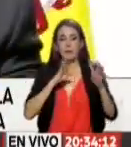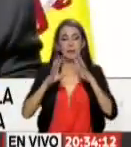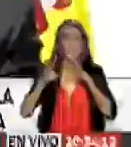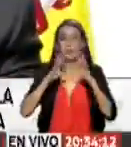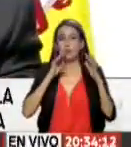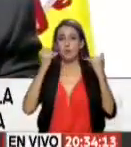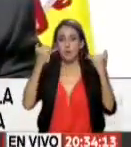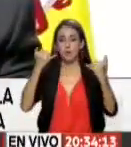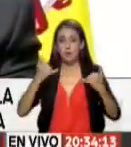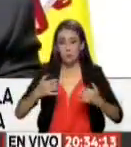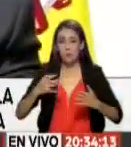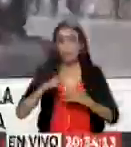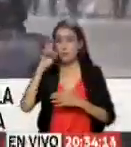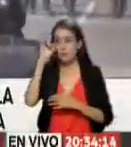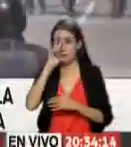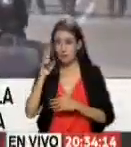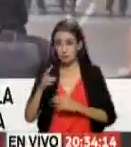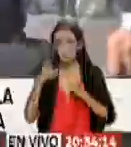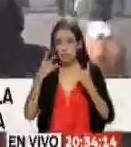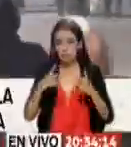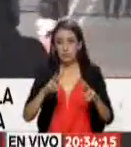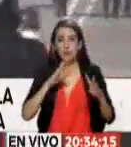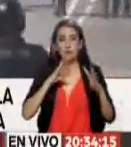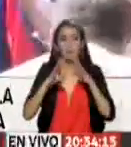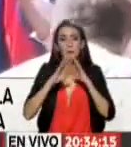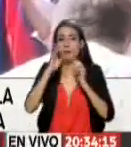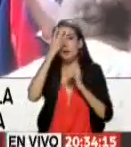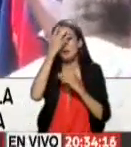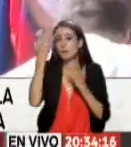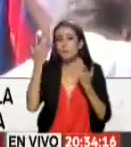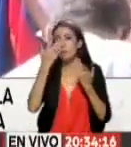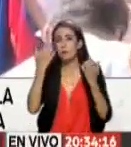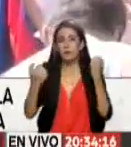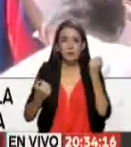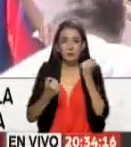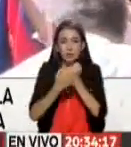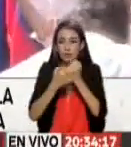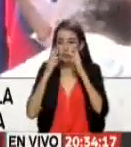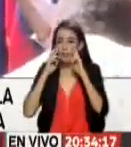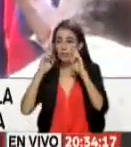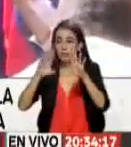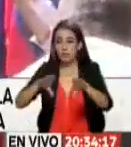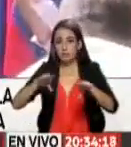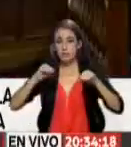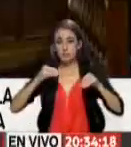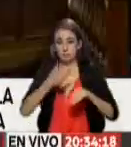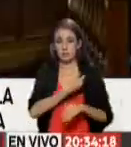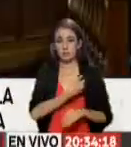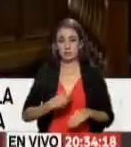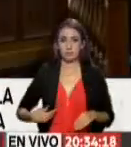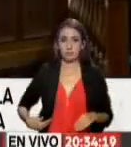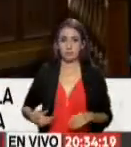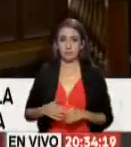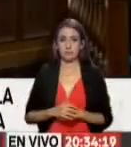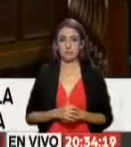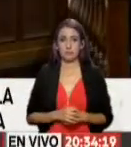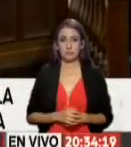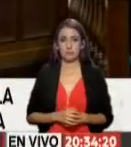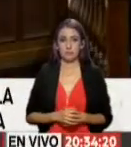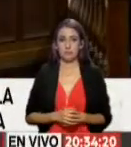a la situación de la hermana República de Venezuela y sus motivaciones para reconocer la presidencia de Juan Guaidó. Es por eso